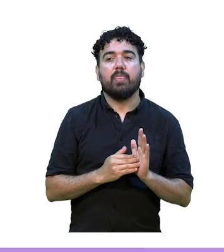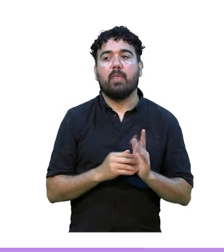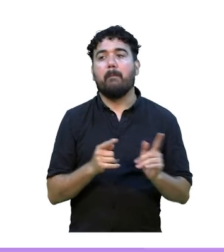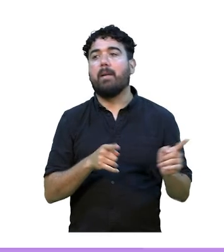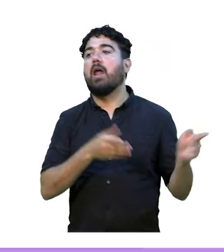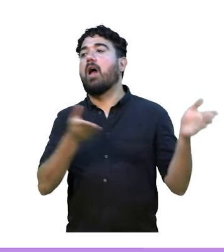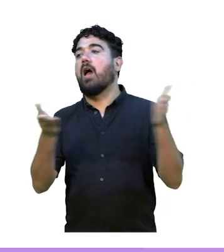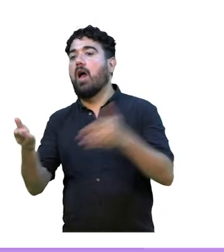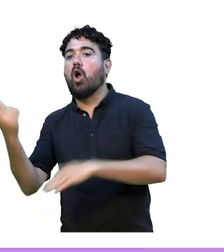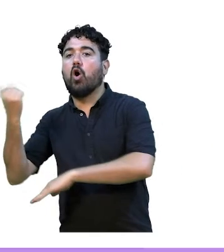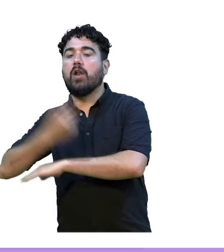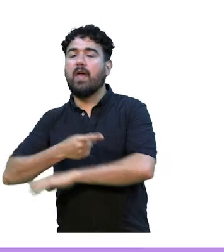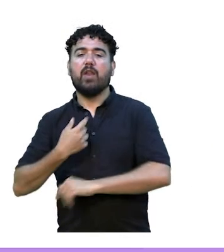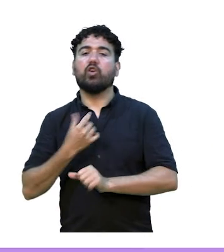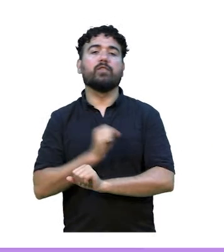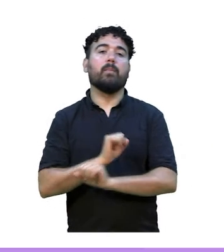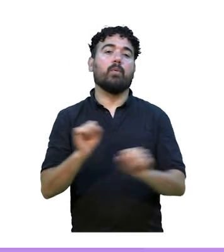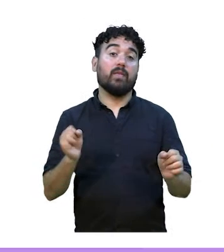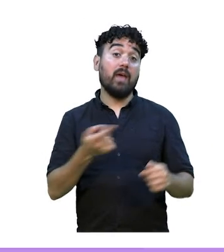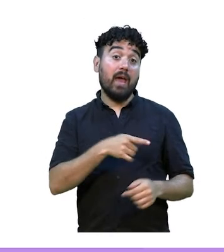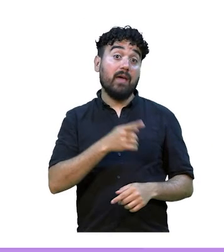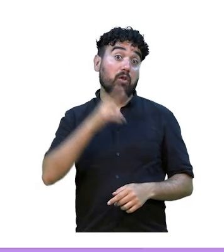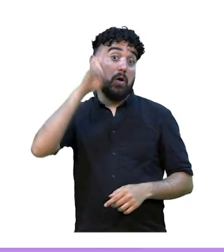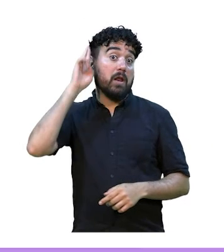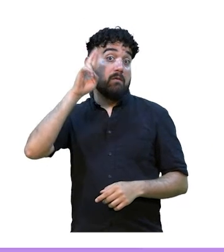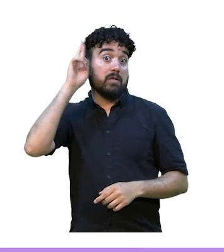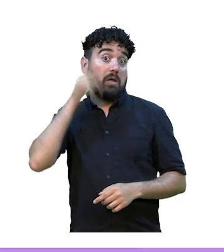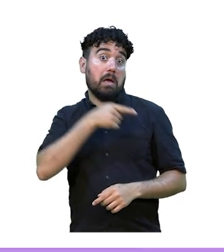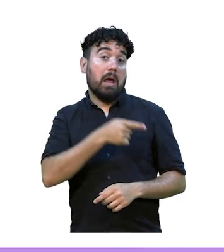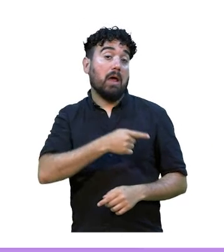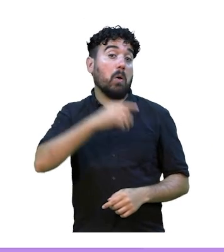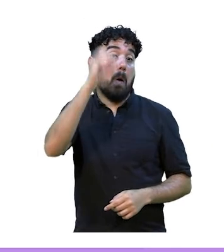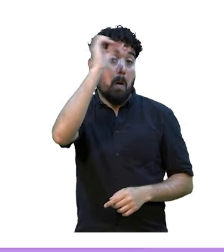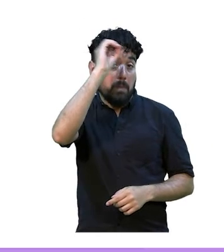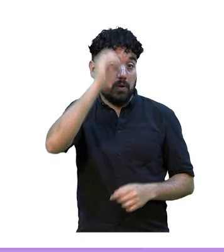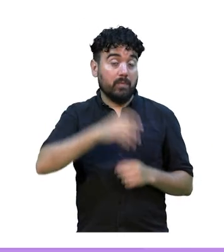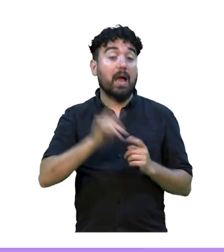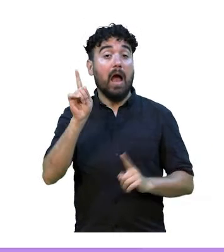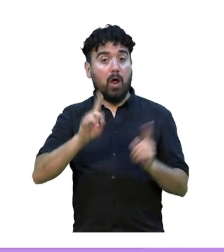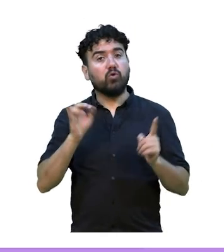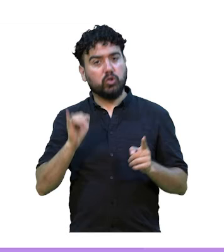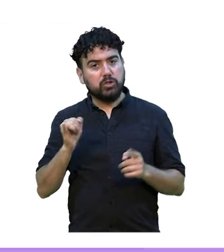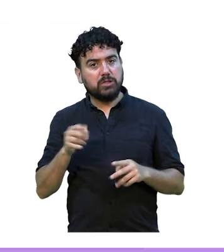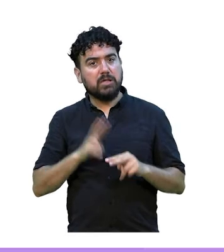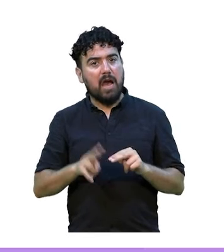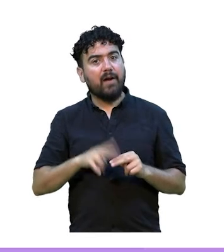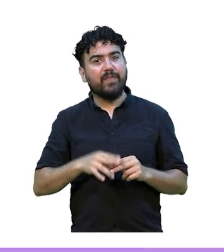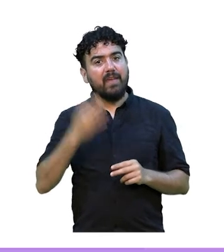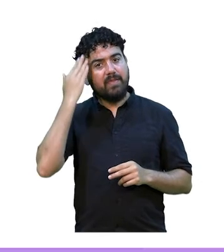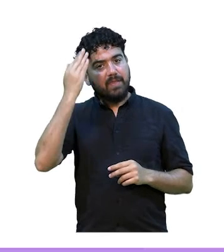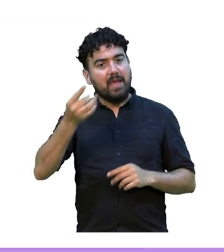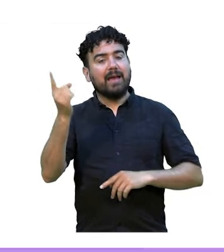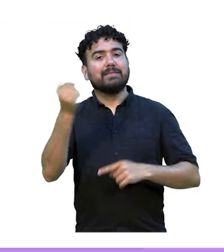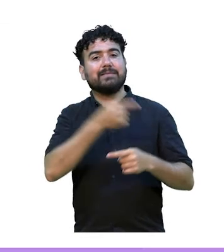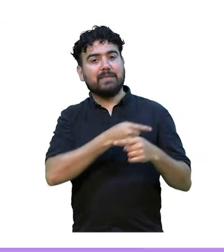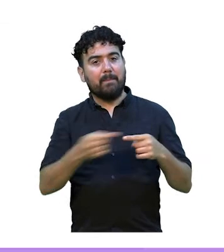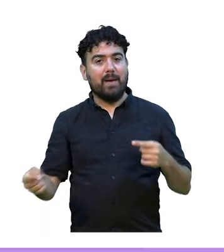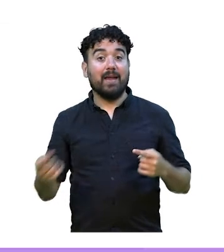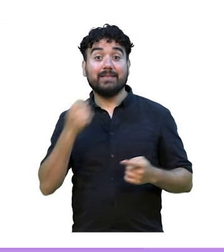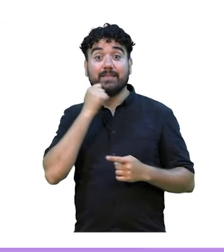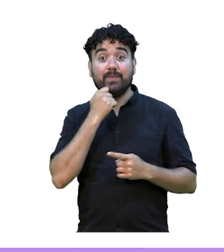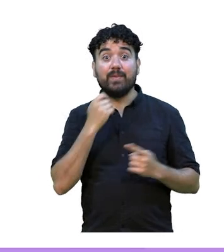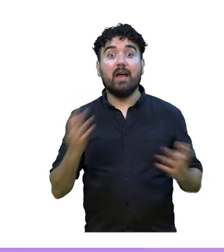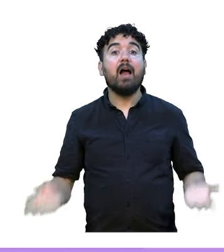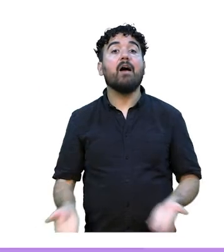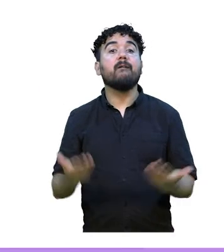clases importantes, entre comillas, para poder hacer esta jornada. Sí. Esa era la reflexión, ¿cierto? Aquellos que sí lo hacían los días